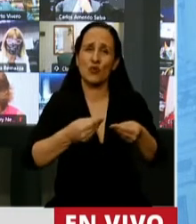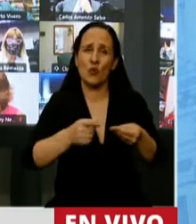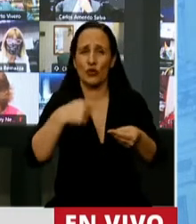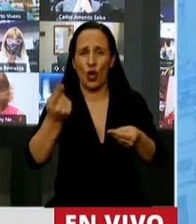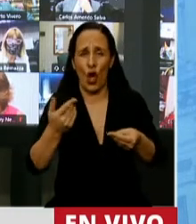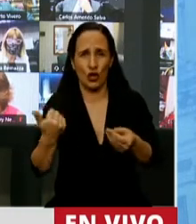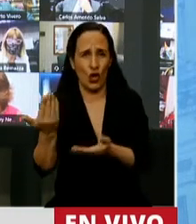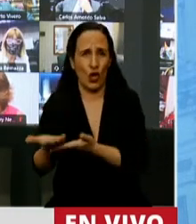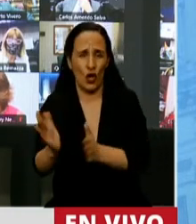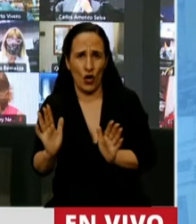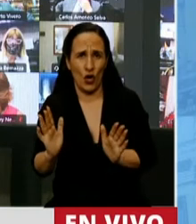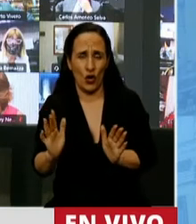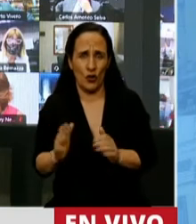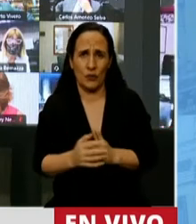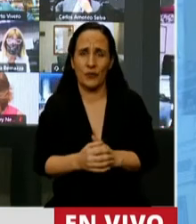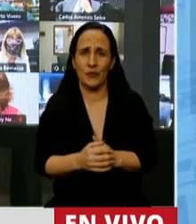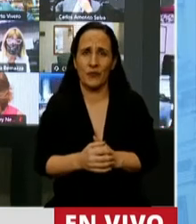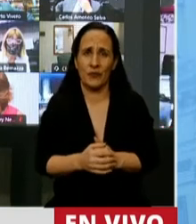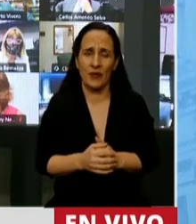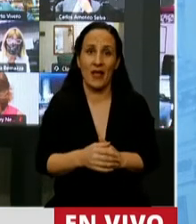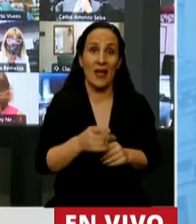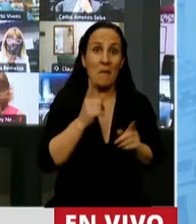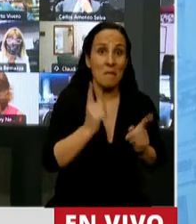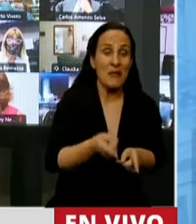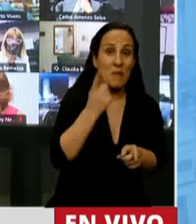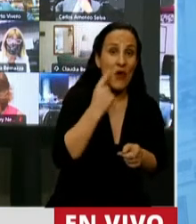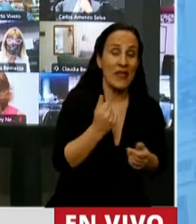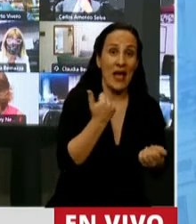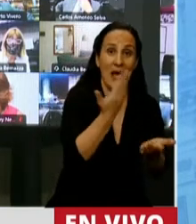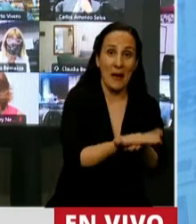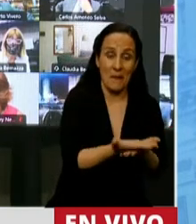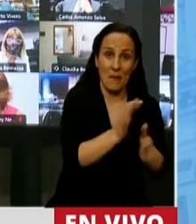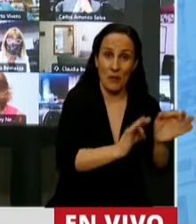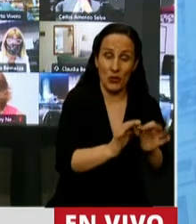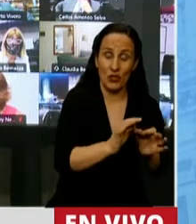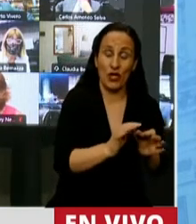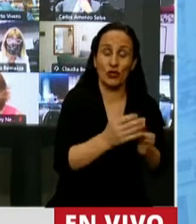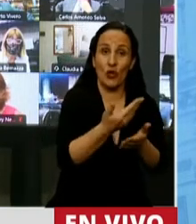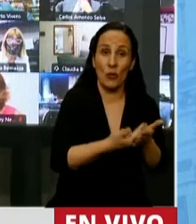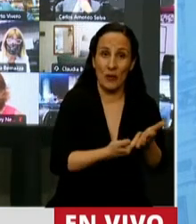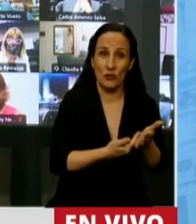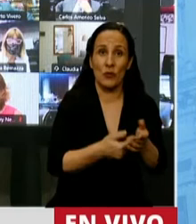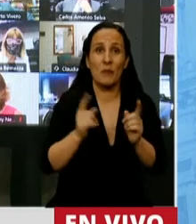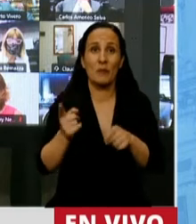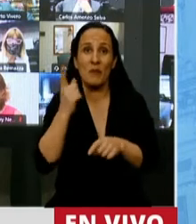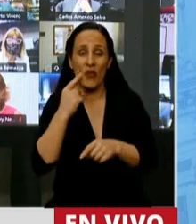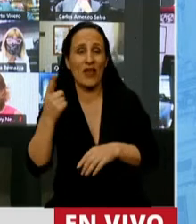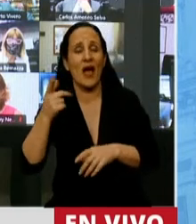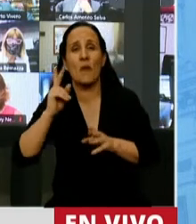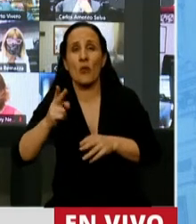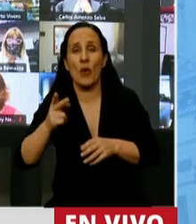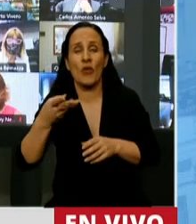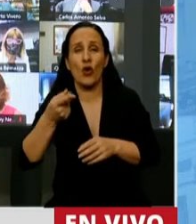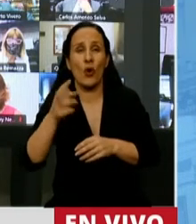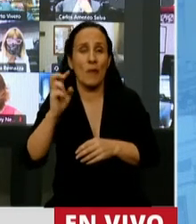y esto se explica ya que el mismo día que se presentaba el presupuesto se anunciaban restricciones cambiarias el mismo día